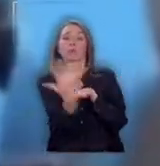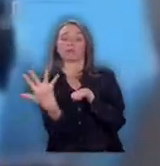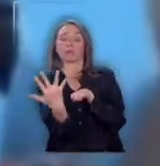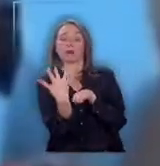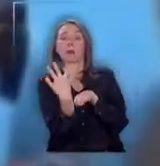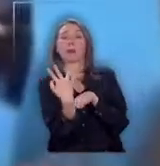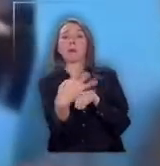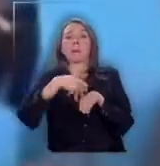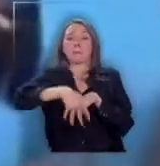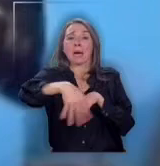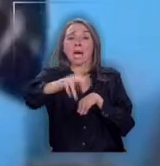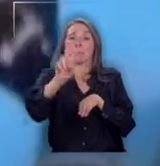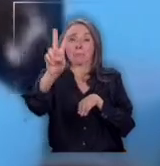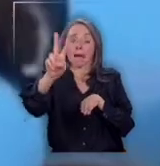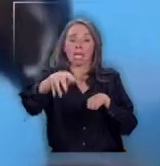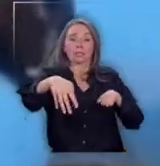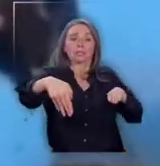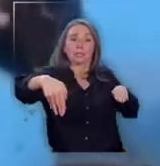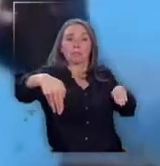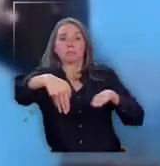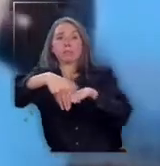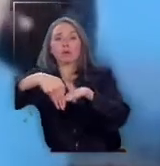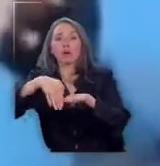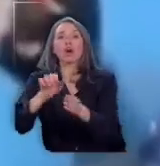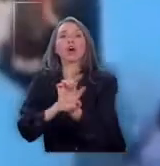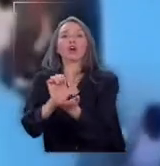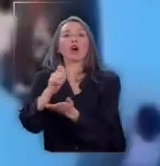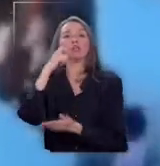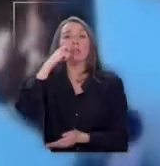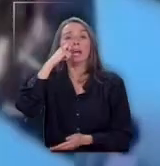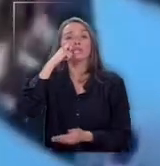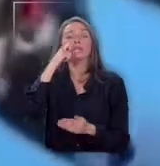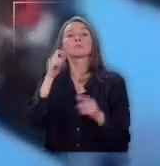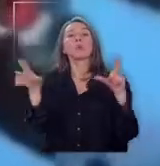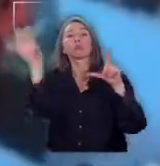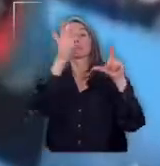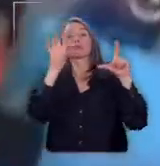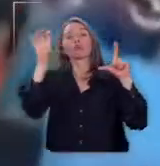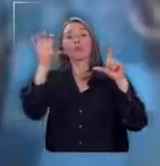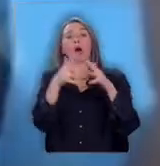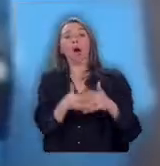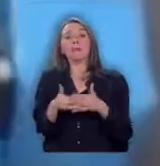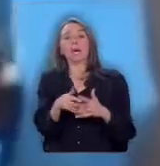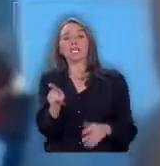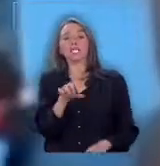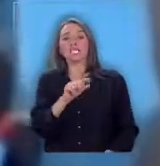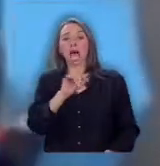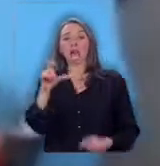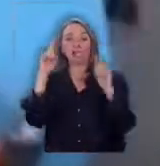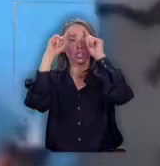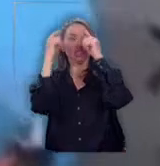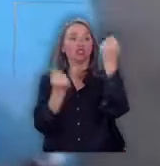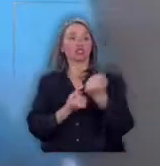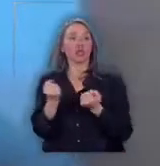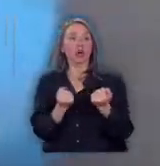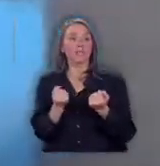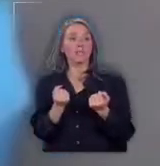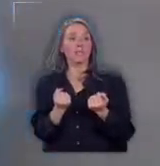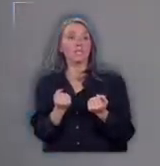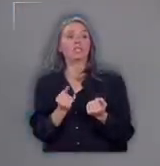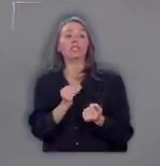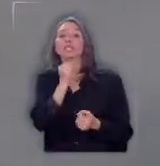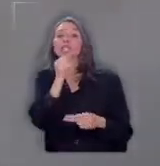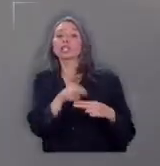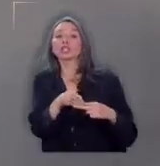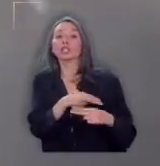manifestación pacífica contra el racismo en Seattle el conductor que aún no ha sido